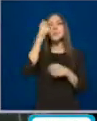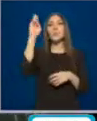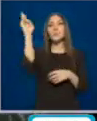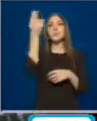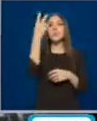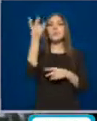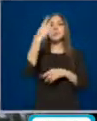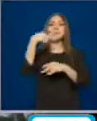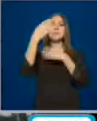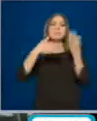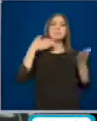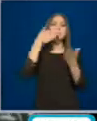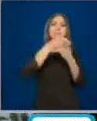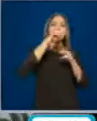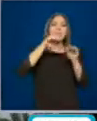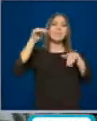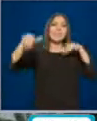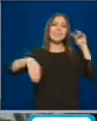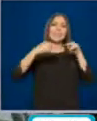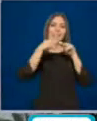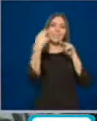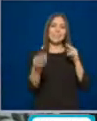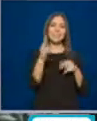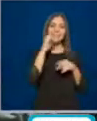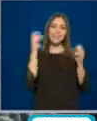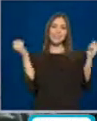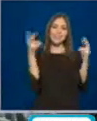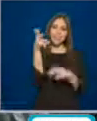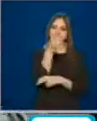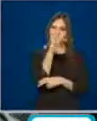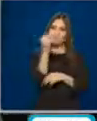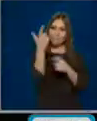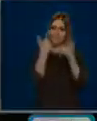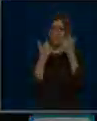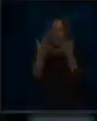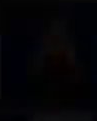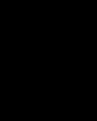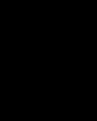se venían a los balnearios. Ahí nos vemos, tío Alberto. No llore, no llore, ahí nos vemos.